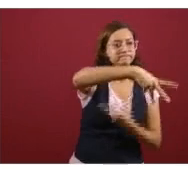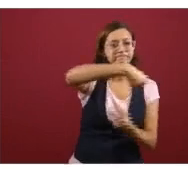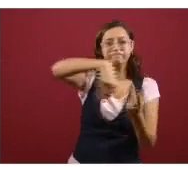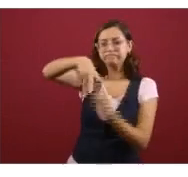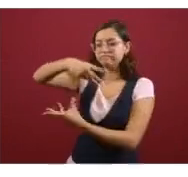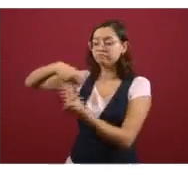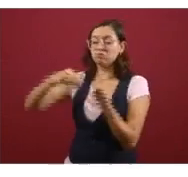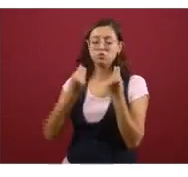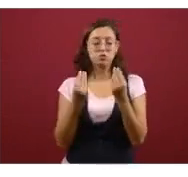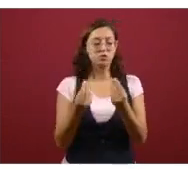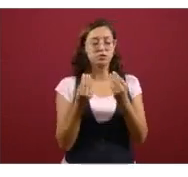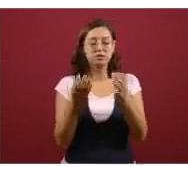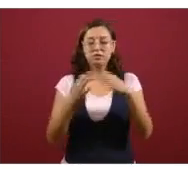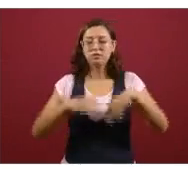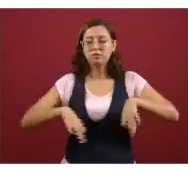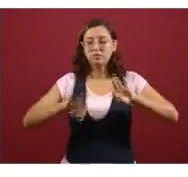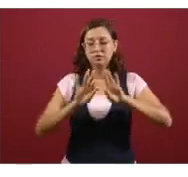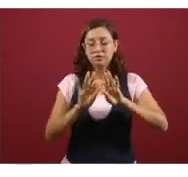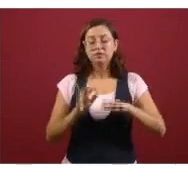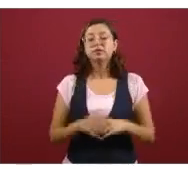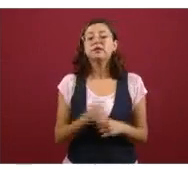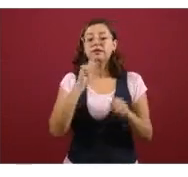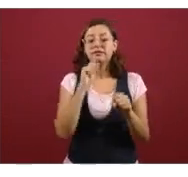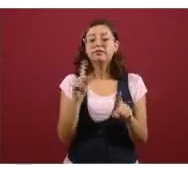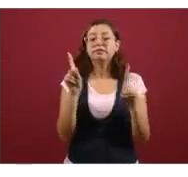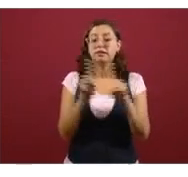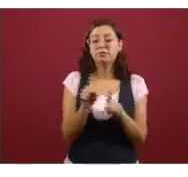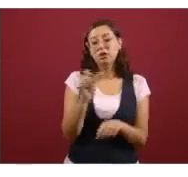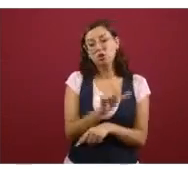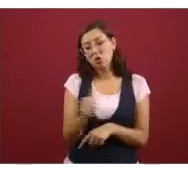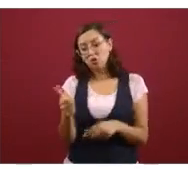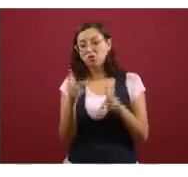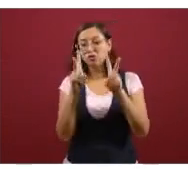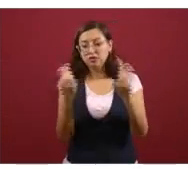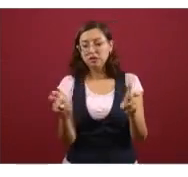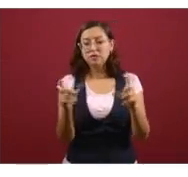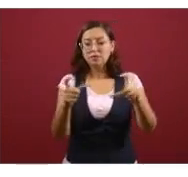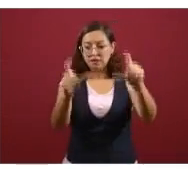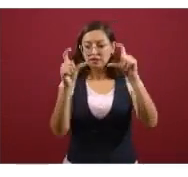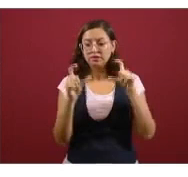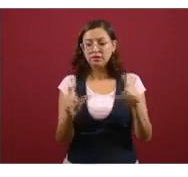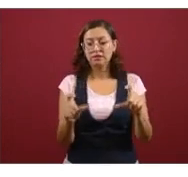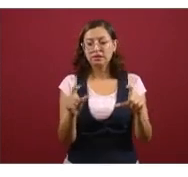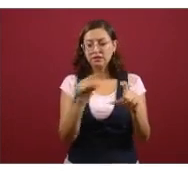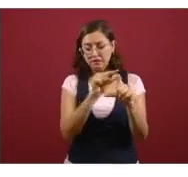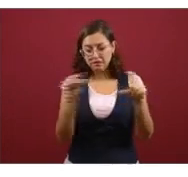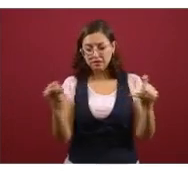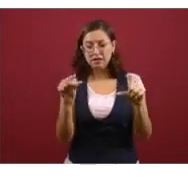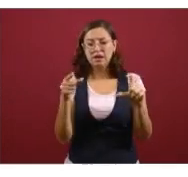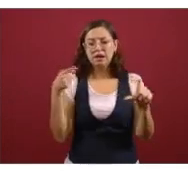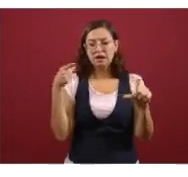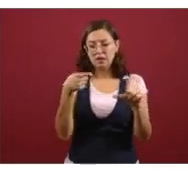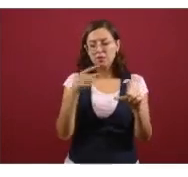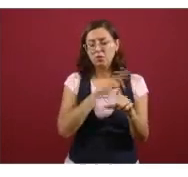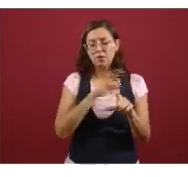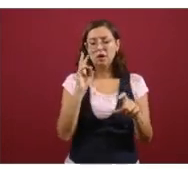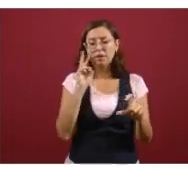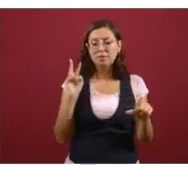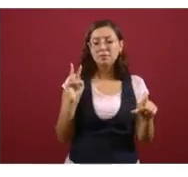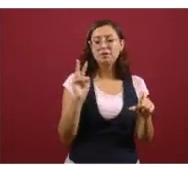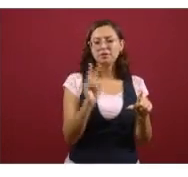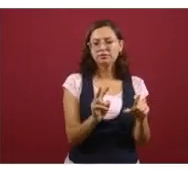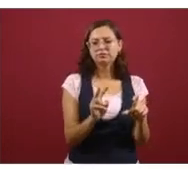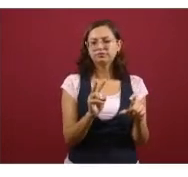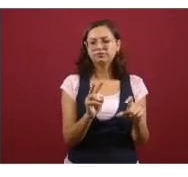federal mexicano. Quisiera referir también a otro punto que está aquí antes de saltar a la siguiente gráfica.